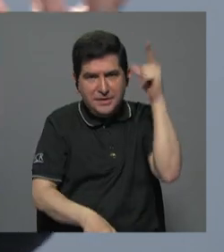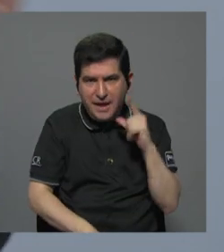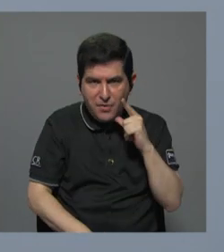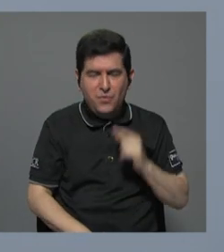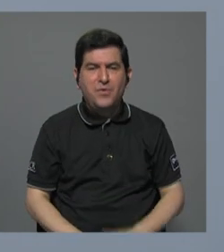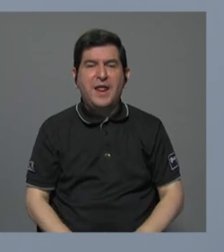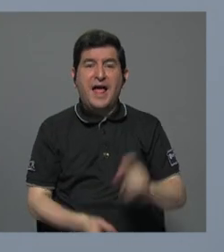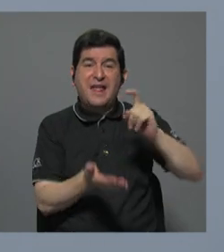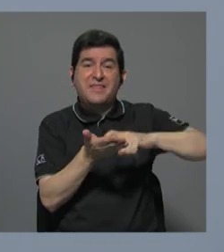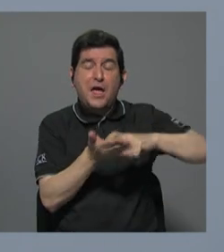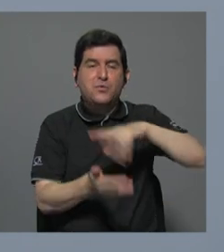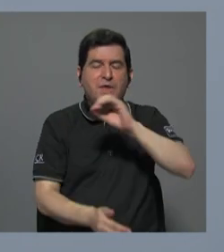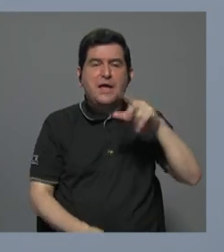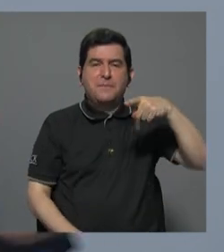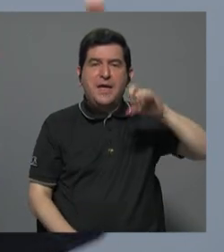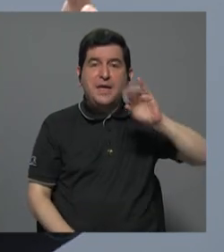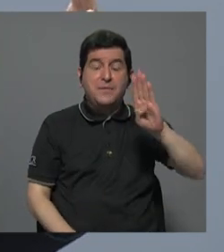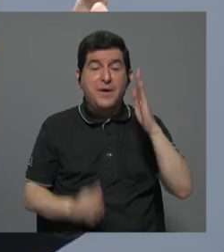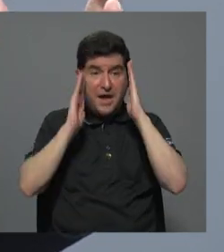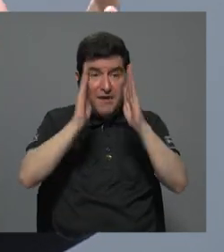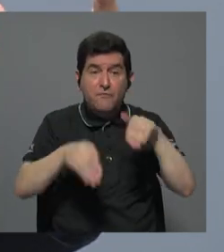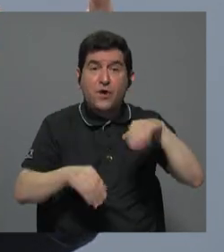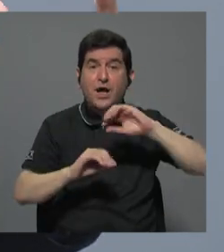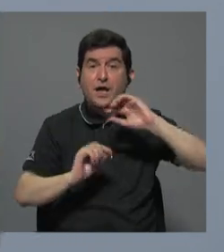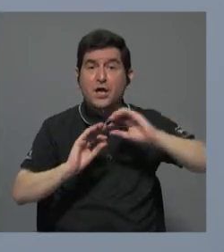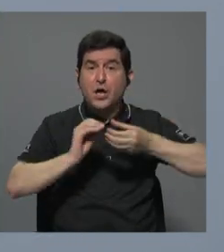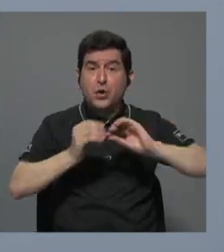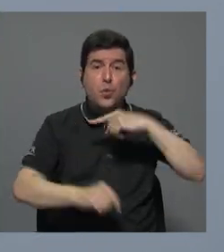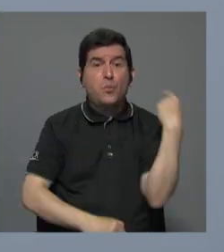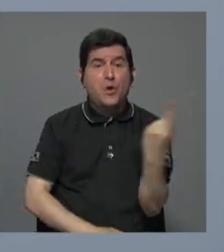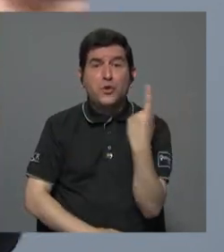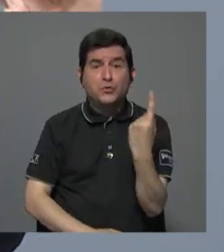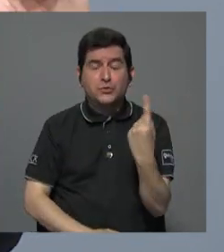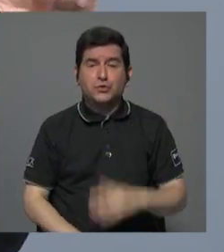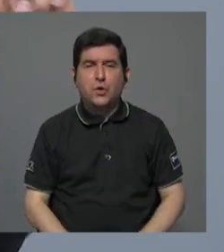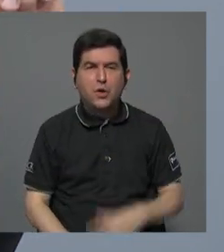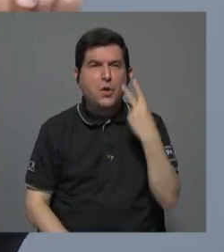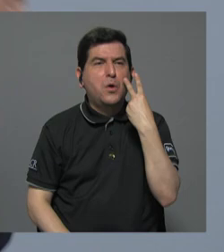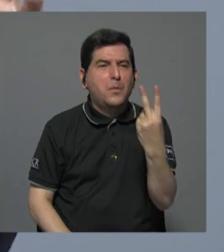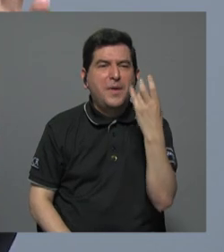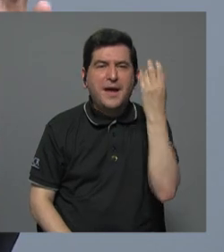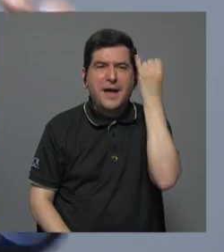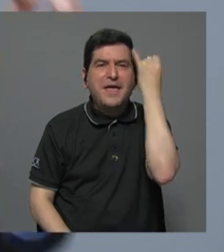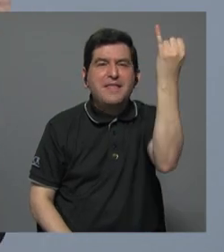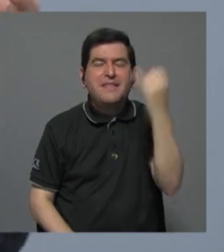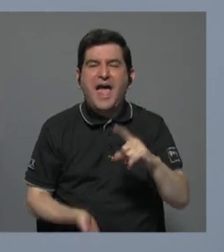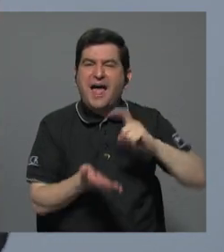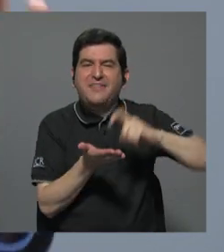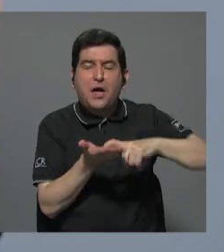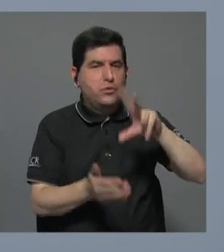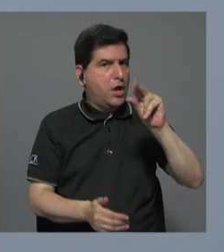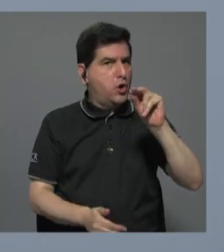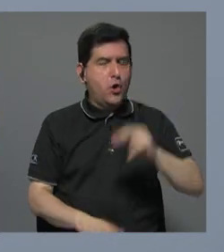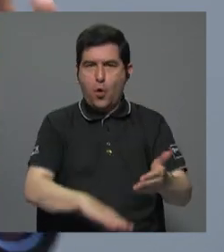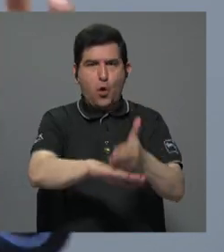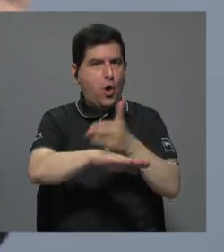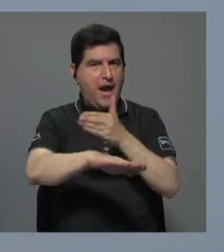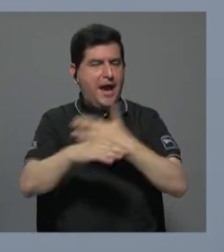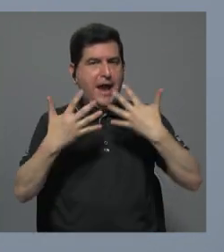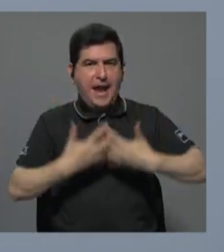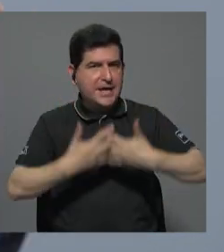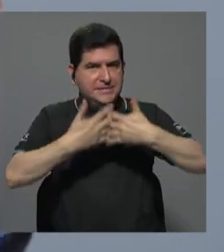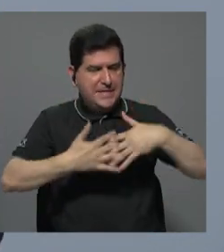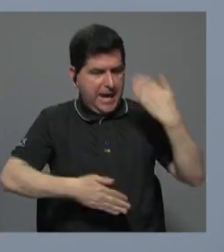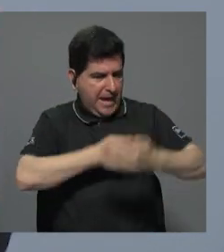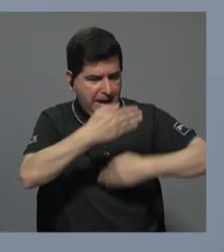deuda-pib todo el mundo se enfoca nada más en el numerador un mundo de nada más el concepto de deuda no no no del punto de vista de crecimiento empresarial